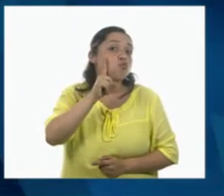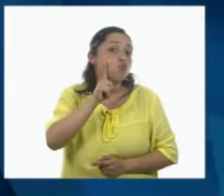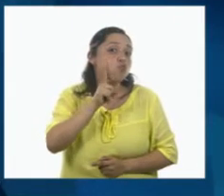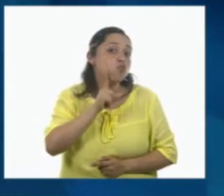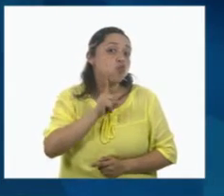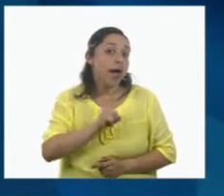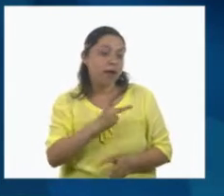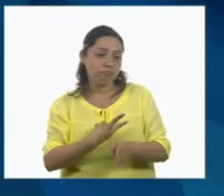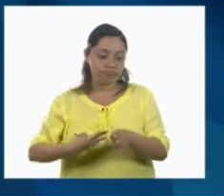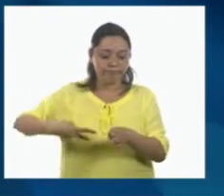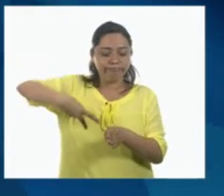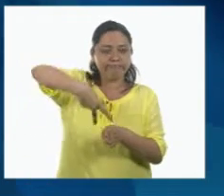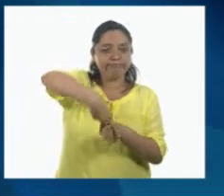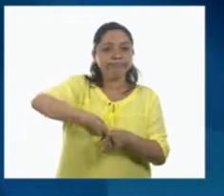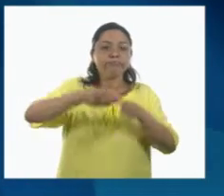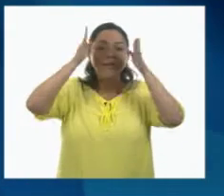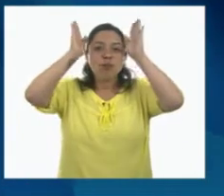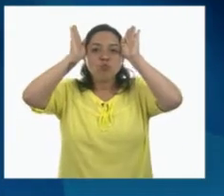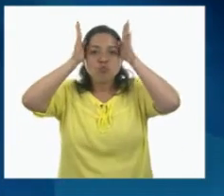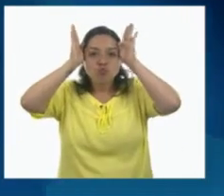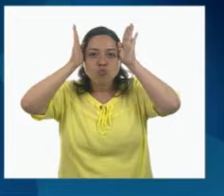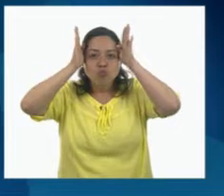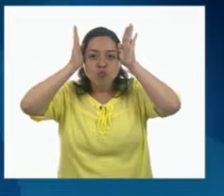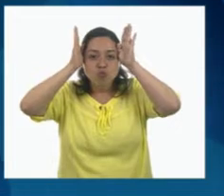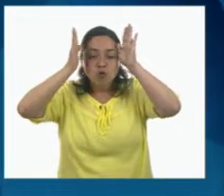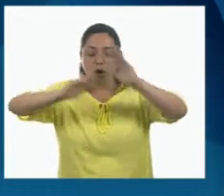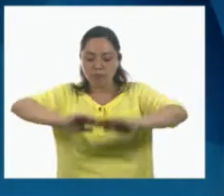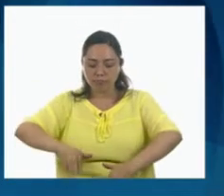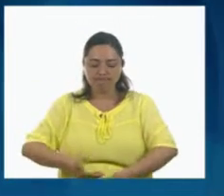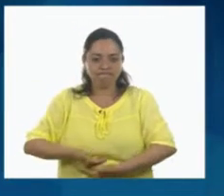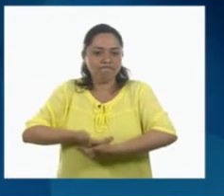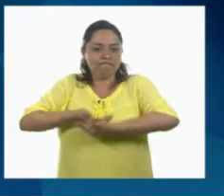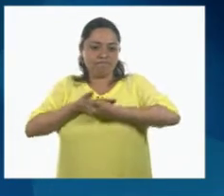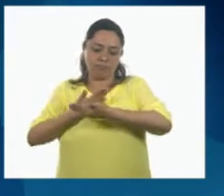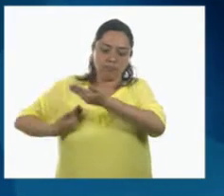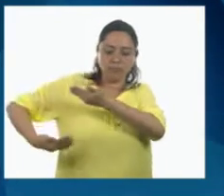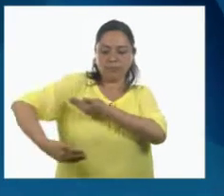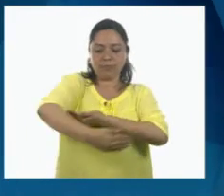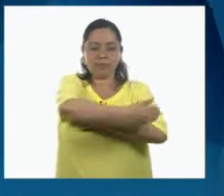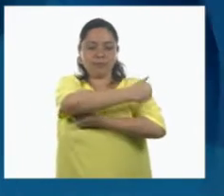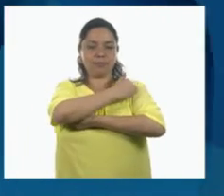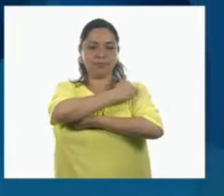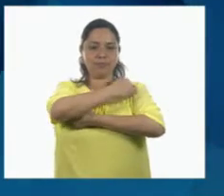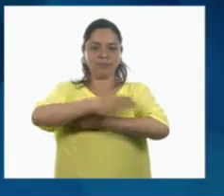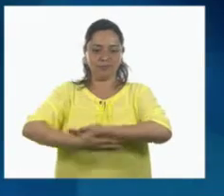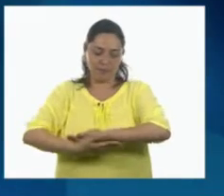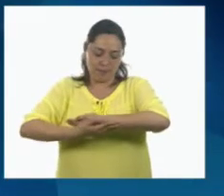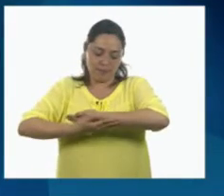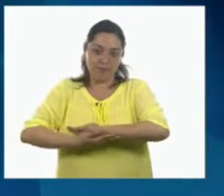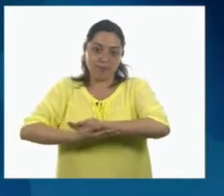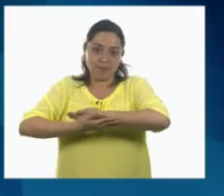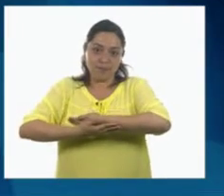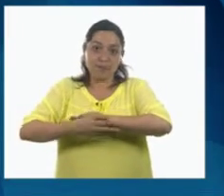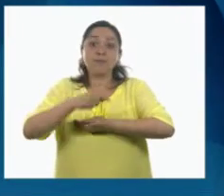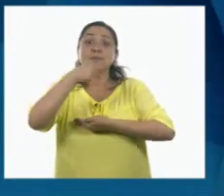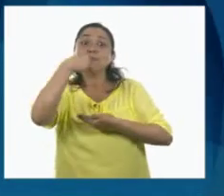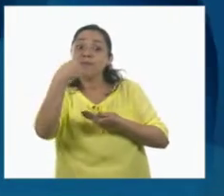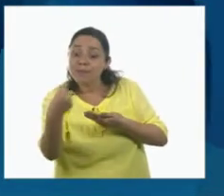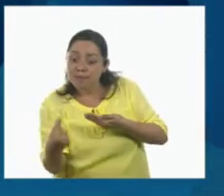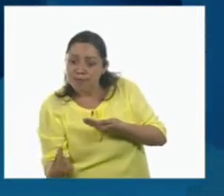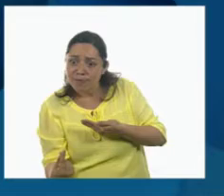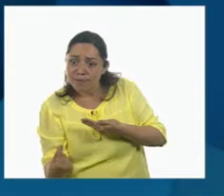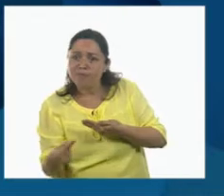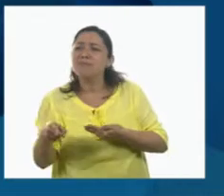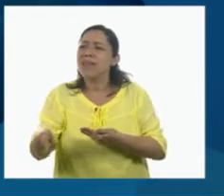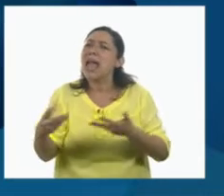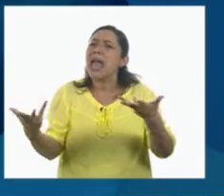un burro. Esta está cargando a un bebé en un rebozo. También hay un niño, Ale. ¿Qué está haciendo